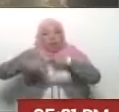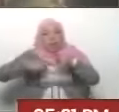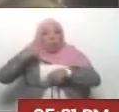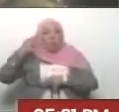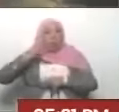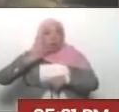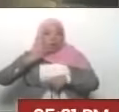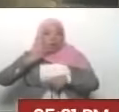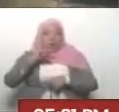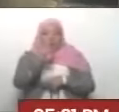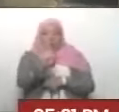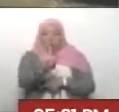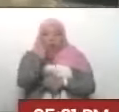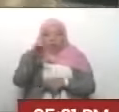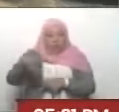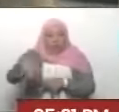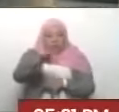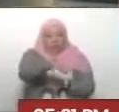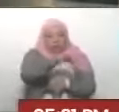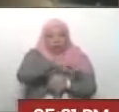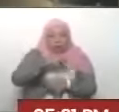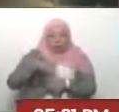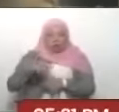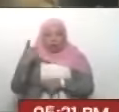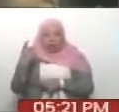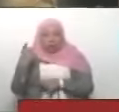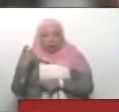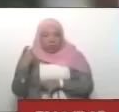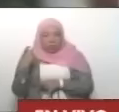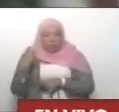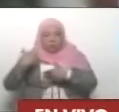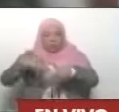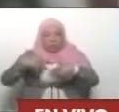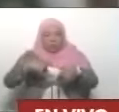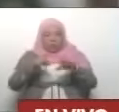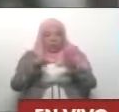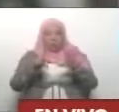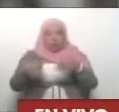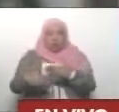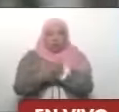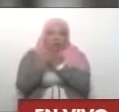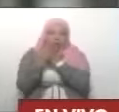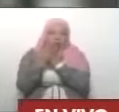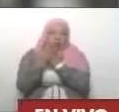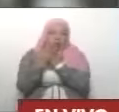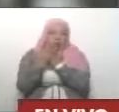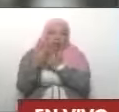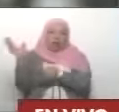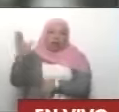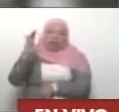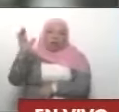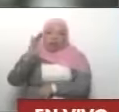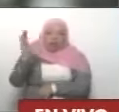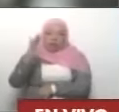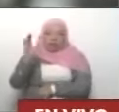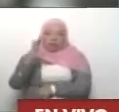de 4 estados más. Unos llegaron a las 6 de la mañana, amanecieron en Caracas. Otros llegaron a